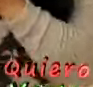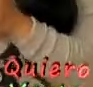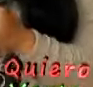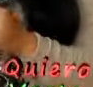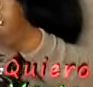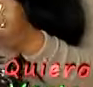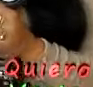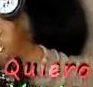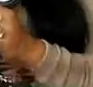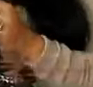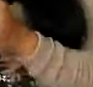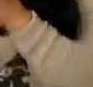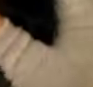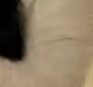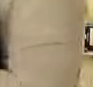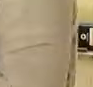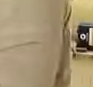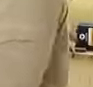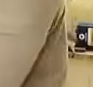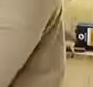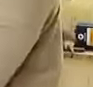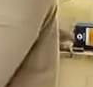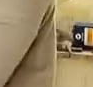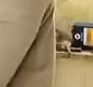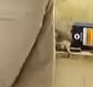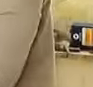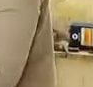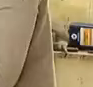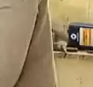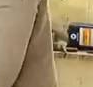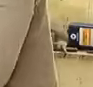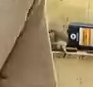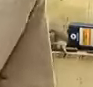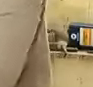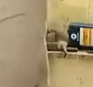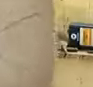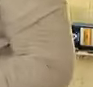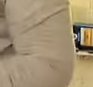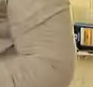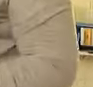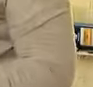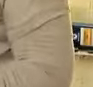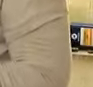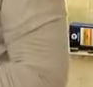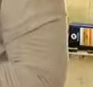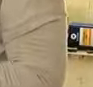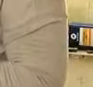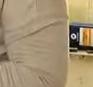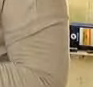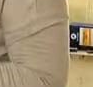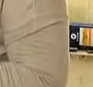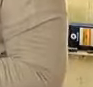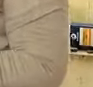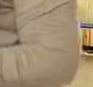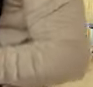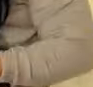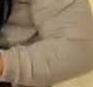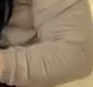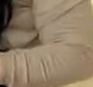llevar para el círculo infantil del barrio. ¡Qué buena idea! Lo cierto es que esta caja de cartón guarda